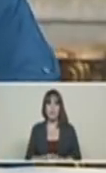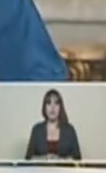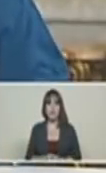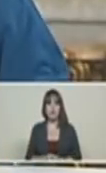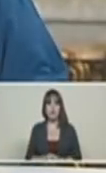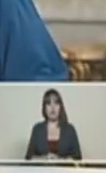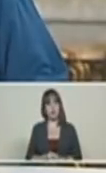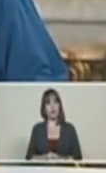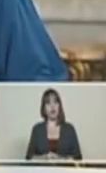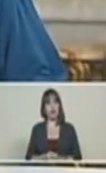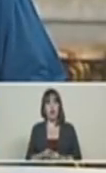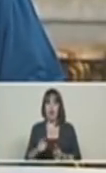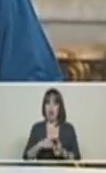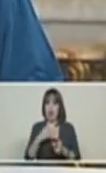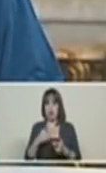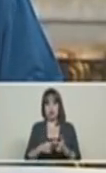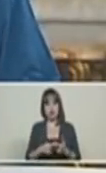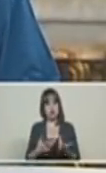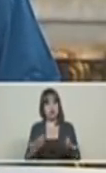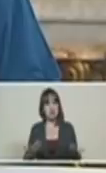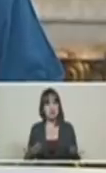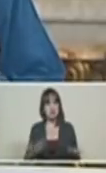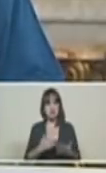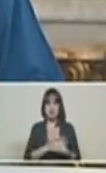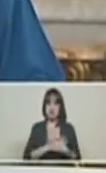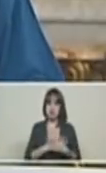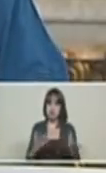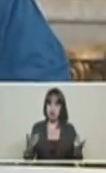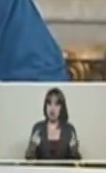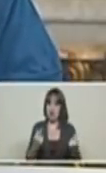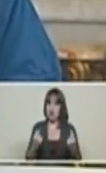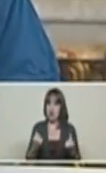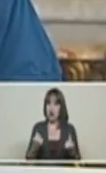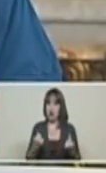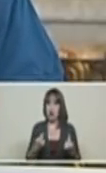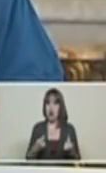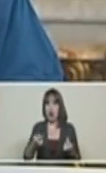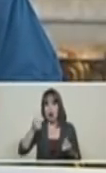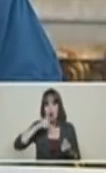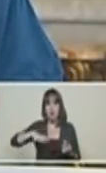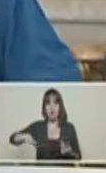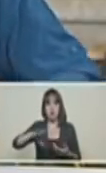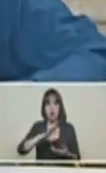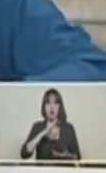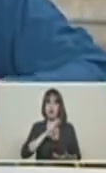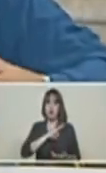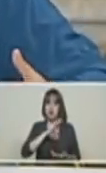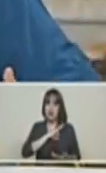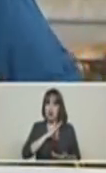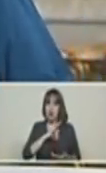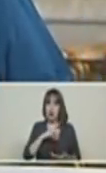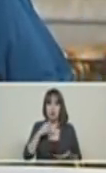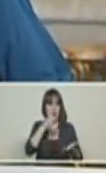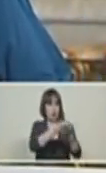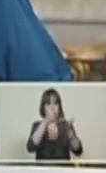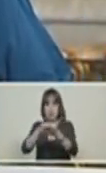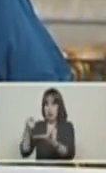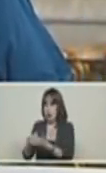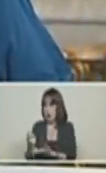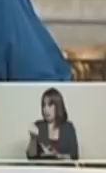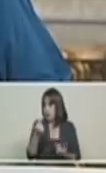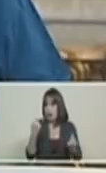Y entonces, bueno, uno de los grandes beneficios de la reconversión monetaria es que el pueblo tenga su capacidad de pago, pues,